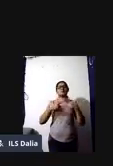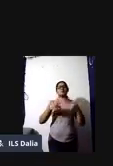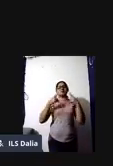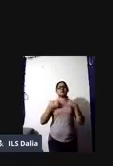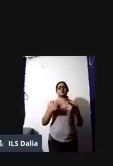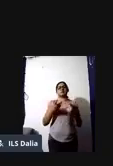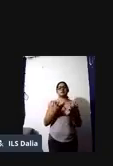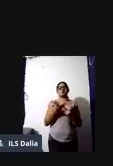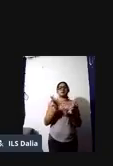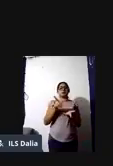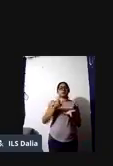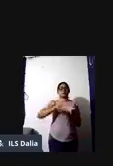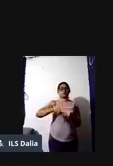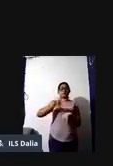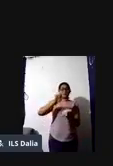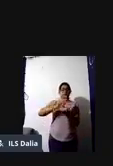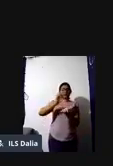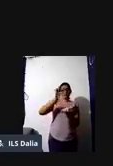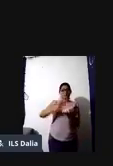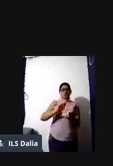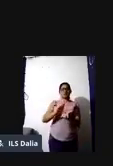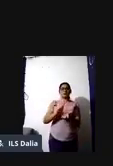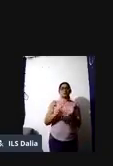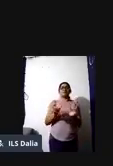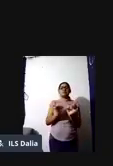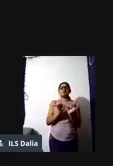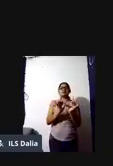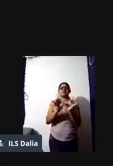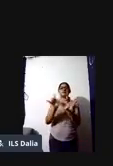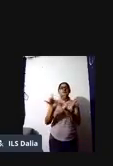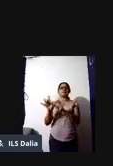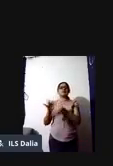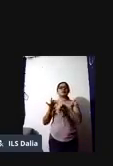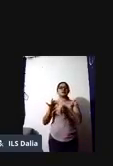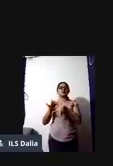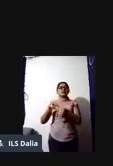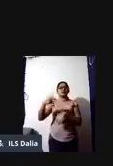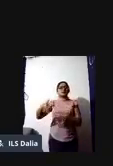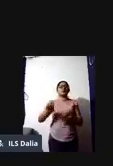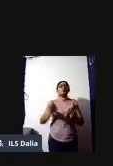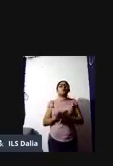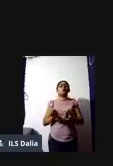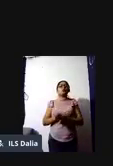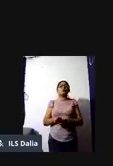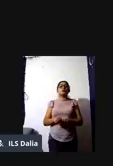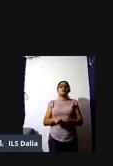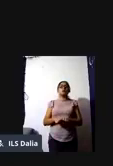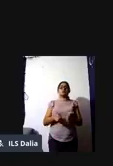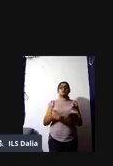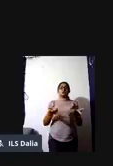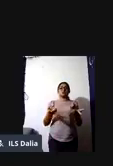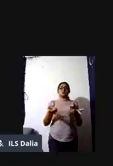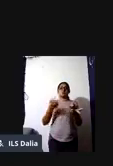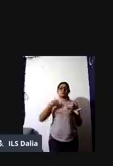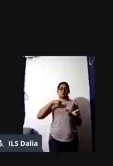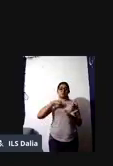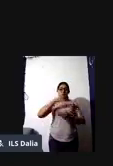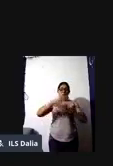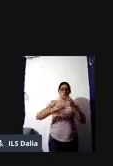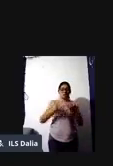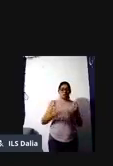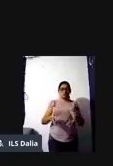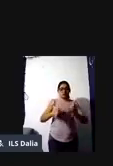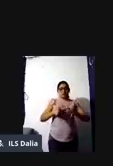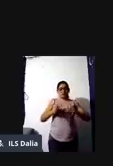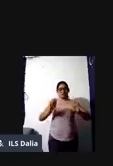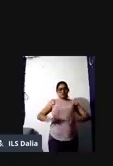con discapacidad, cómo la están viviendo, cómo tenemos que atendernos todas y todos en un mundo diverso, qué está